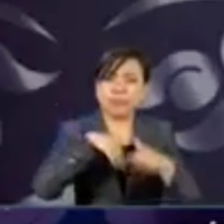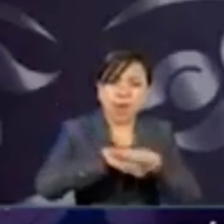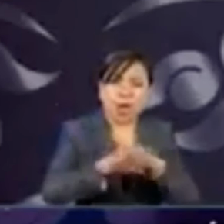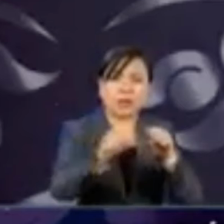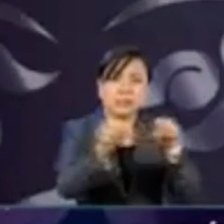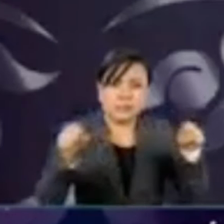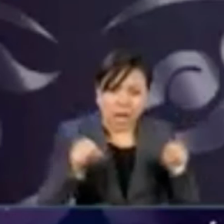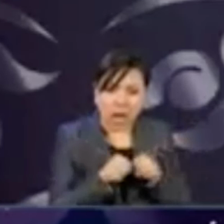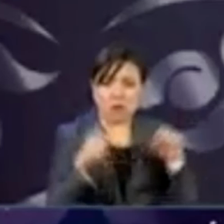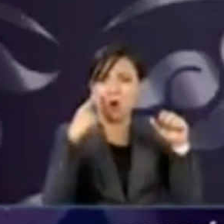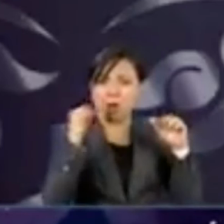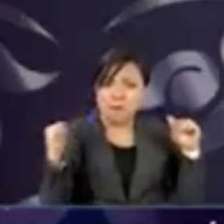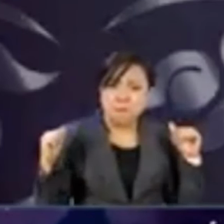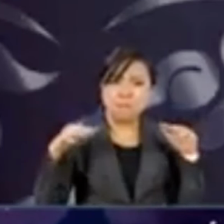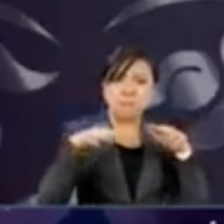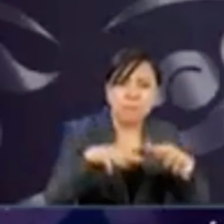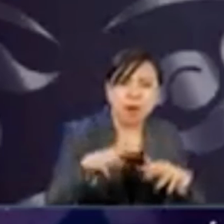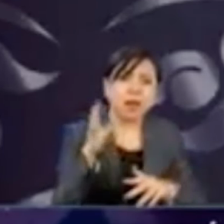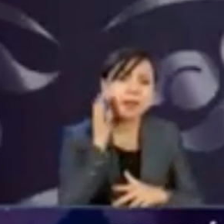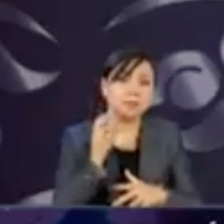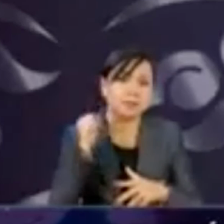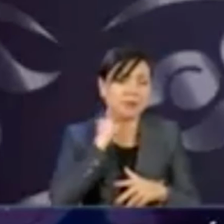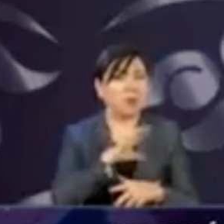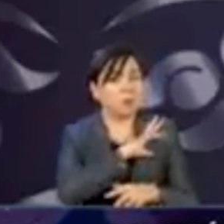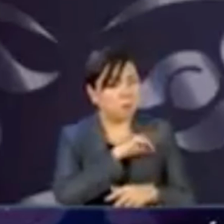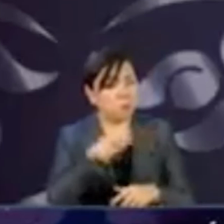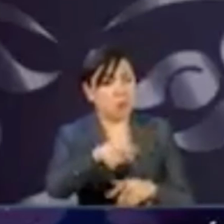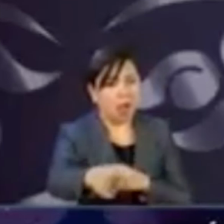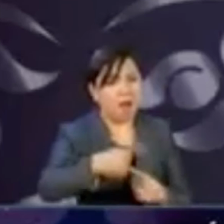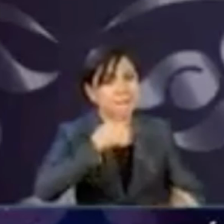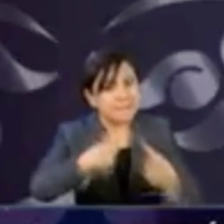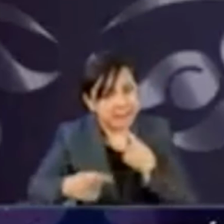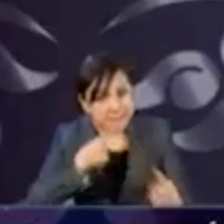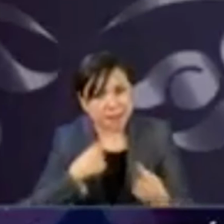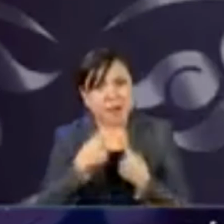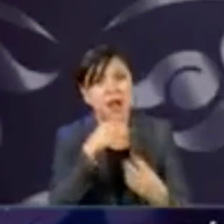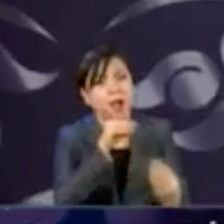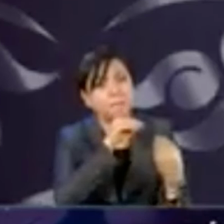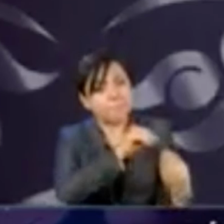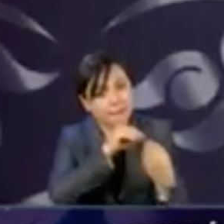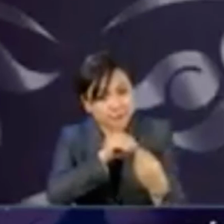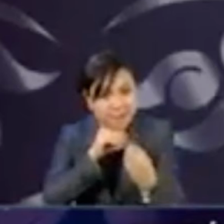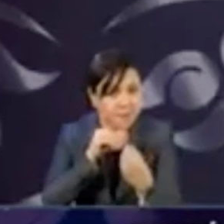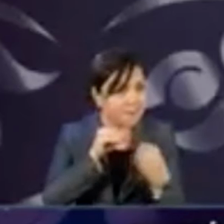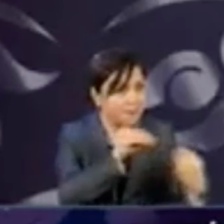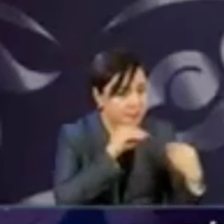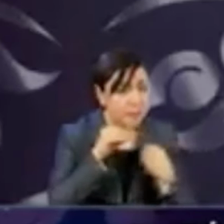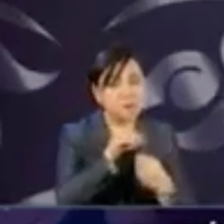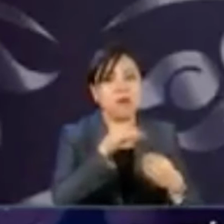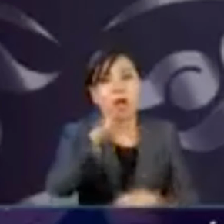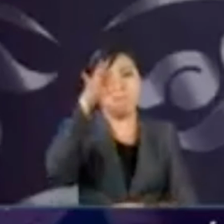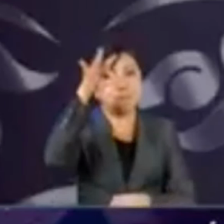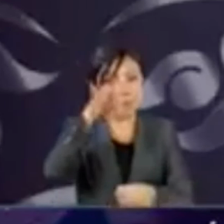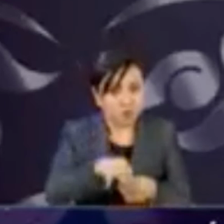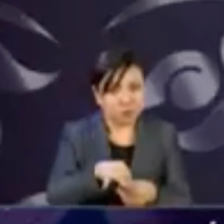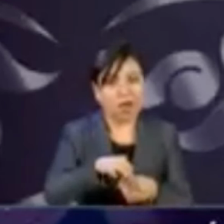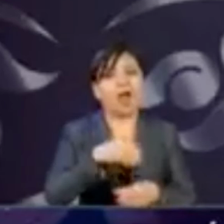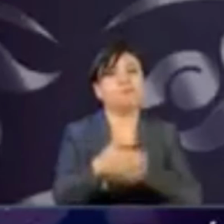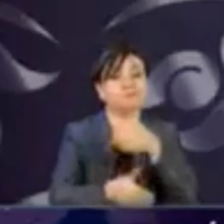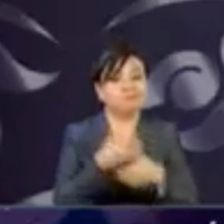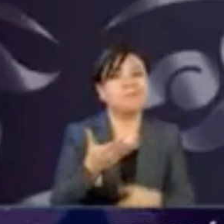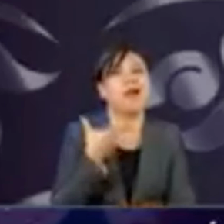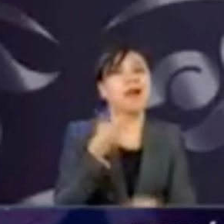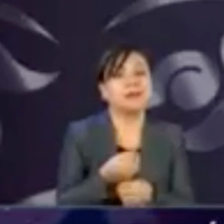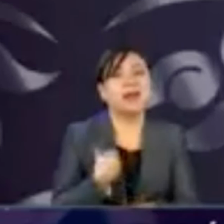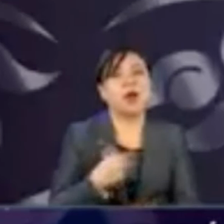forma presencial llevar los temas ahí a donde hay que discutirlos a dónde hay que valorarlos y a dónde hay que botarlos para poder